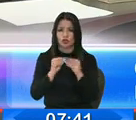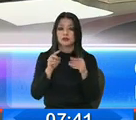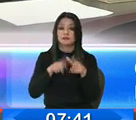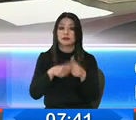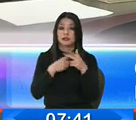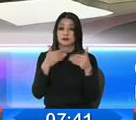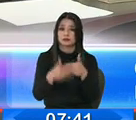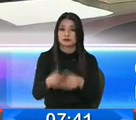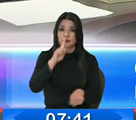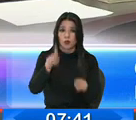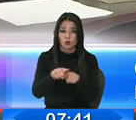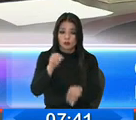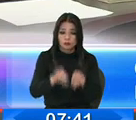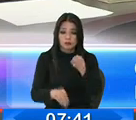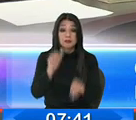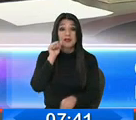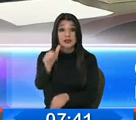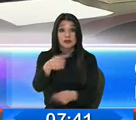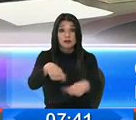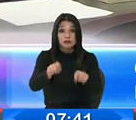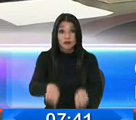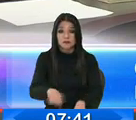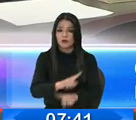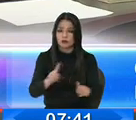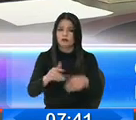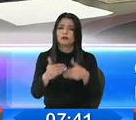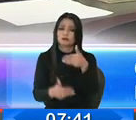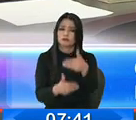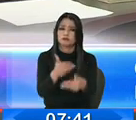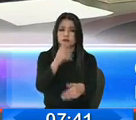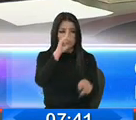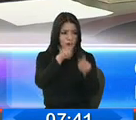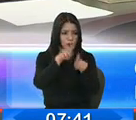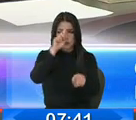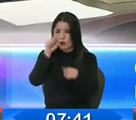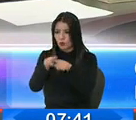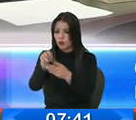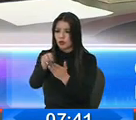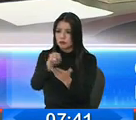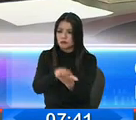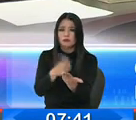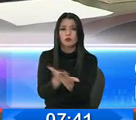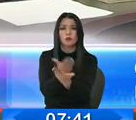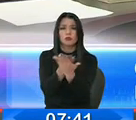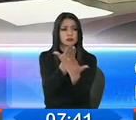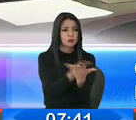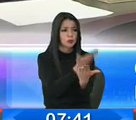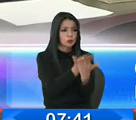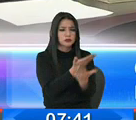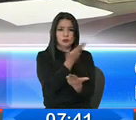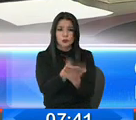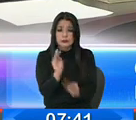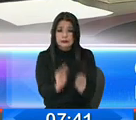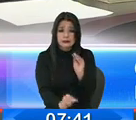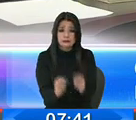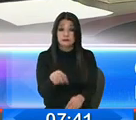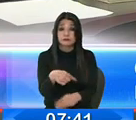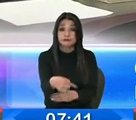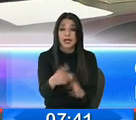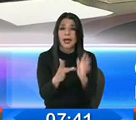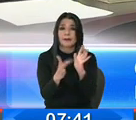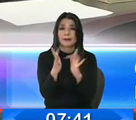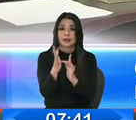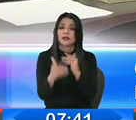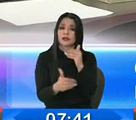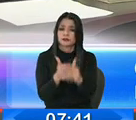digo, el acuerdo no es que se va a firmar el día de mañana, sino más bien establecer esa programación de aquí hasta abril y después el